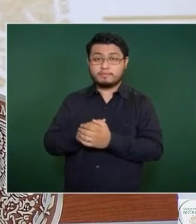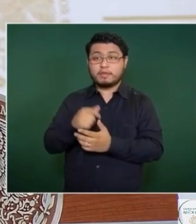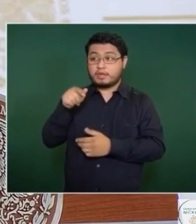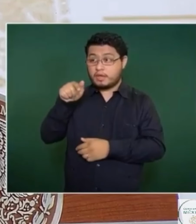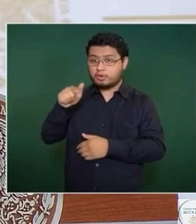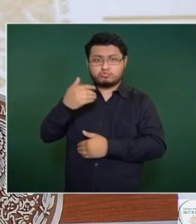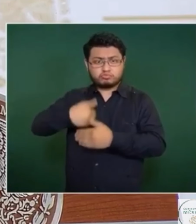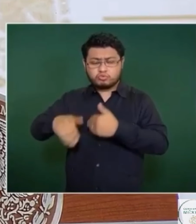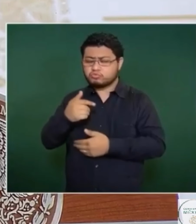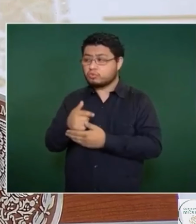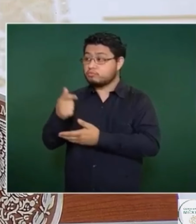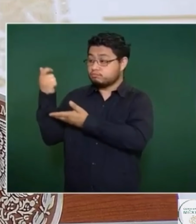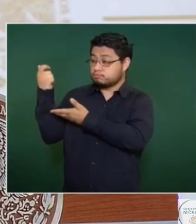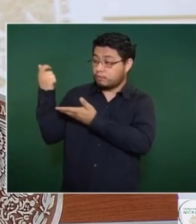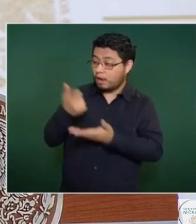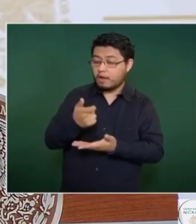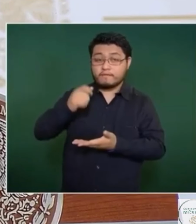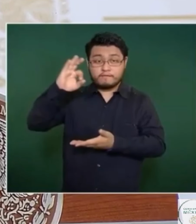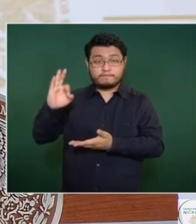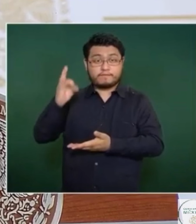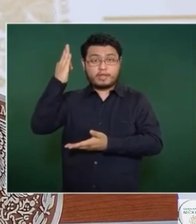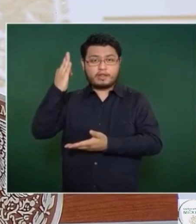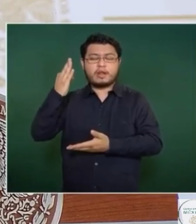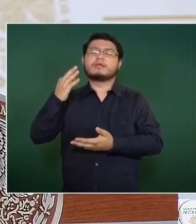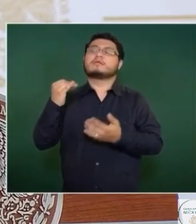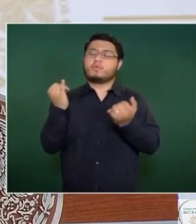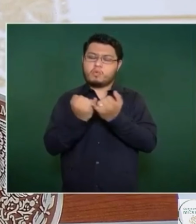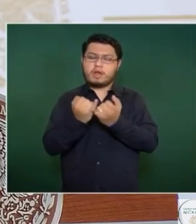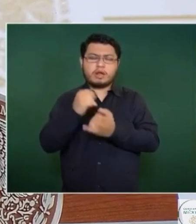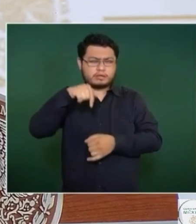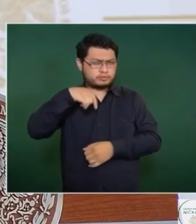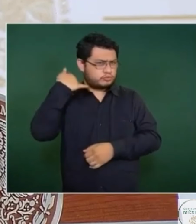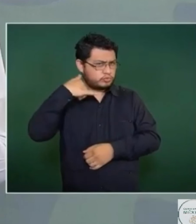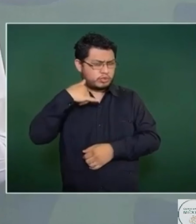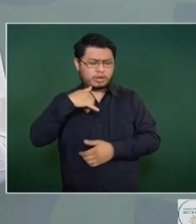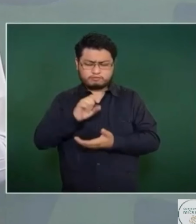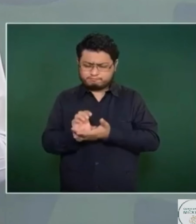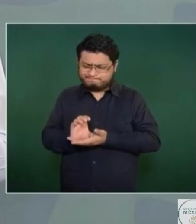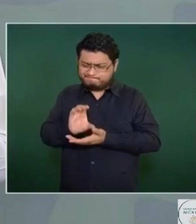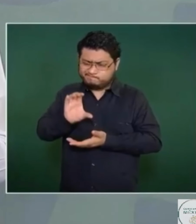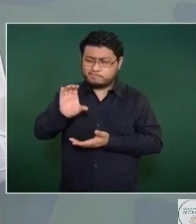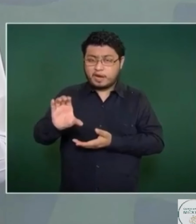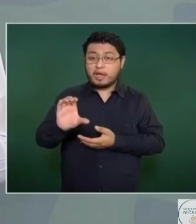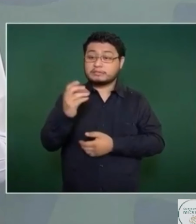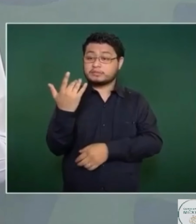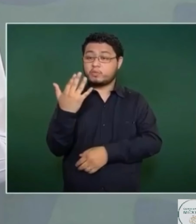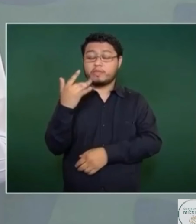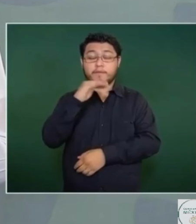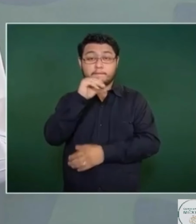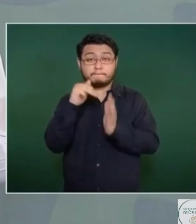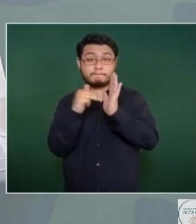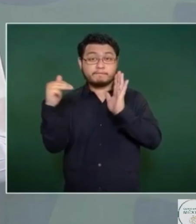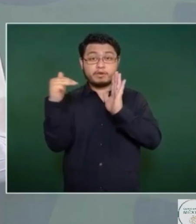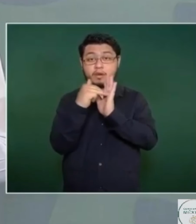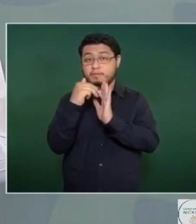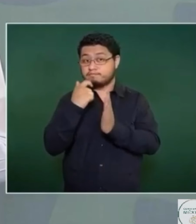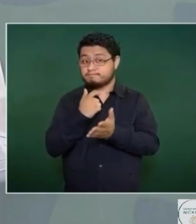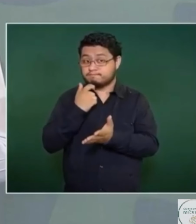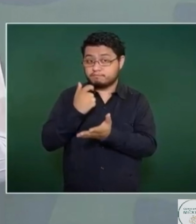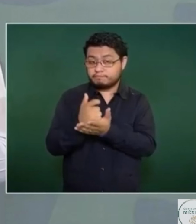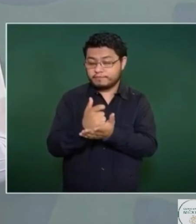con una participación estatal que el año pasado fue de 30 millones de pesos y que en el próximo año será de 50 millones de pesos,